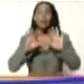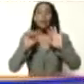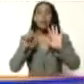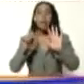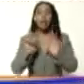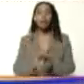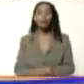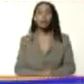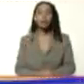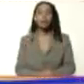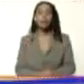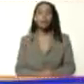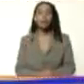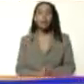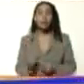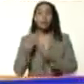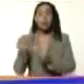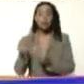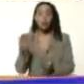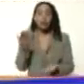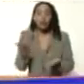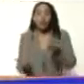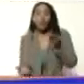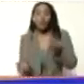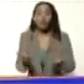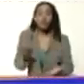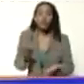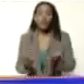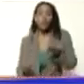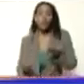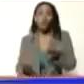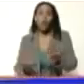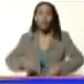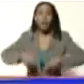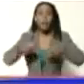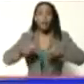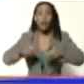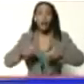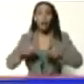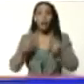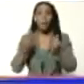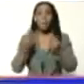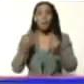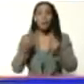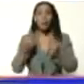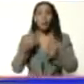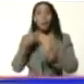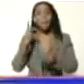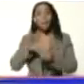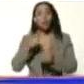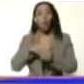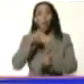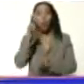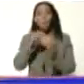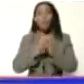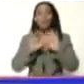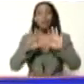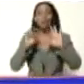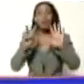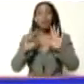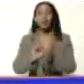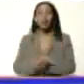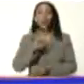garantizamos la estabilidad del mercado y el precio petrolero dos mil diecisiete